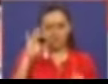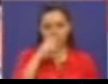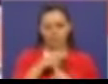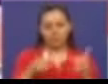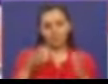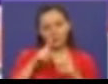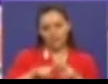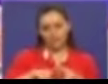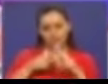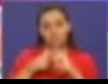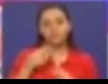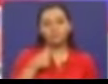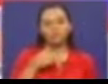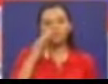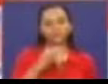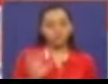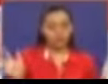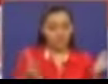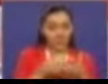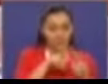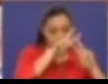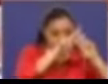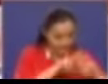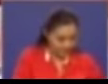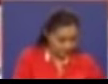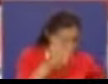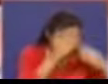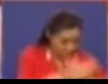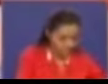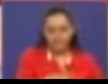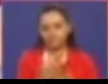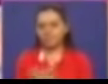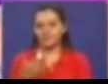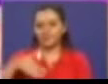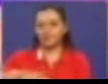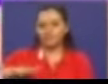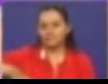tuve la segunda reunión del enlace ciudadano. Y luego,